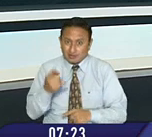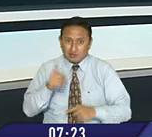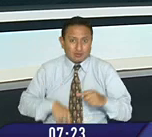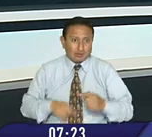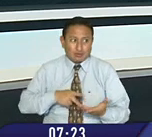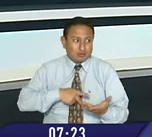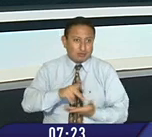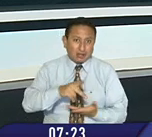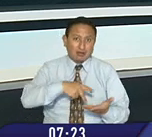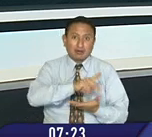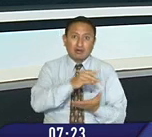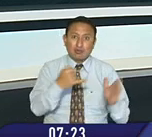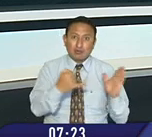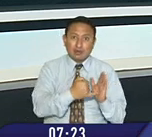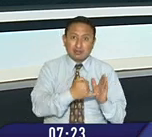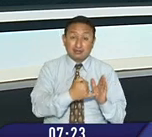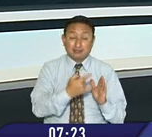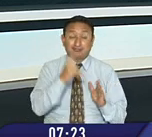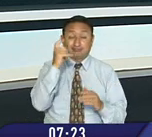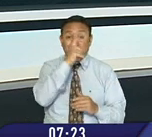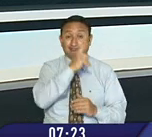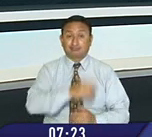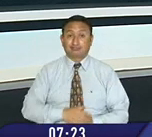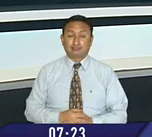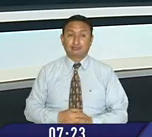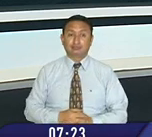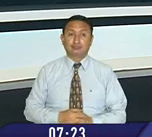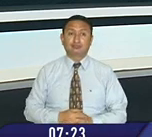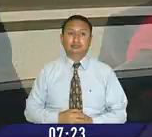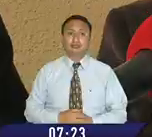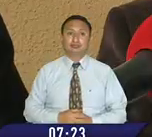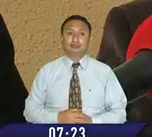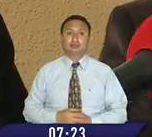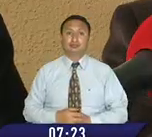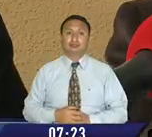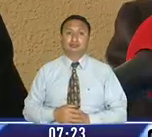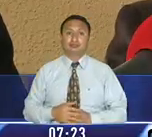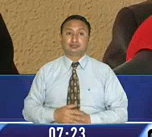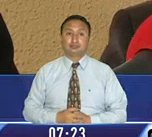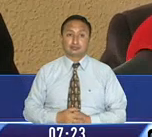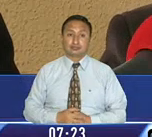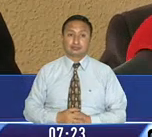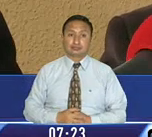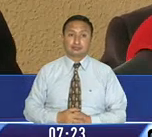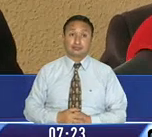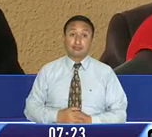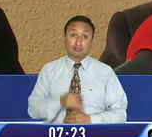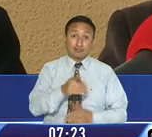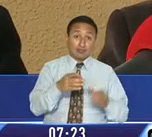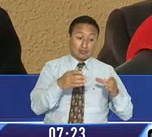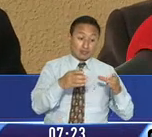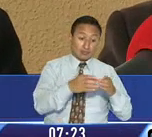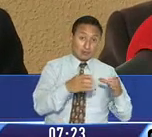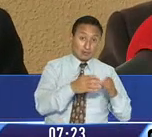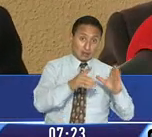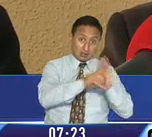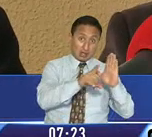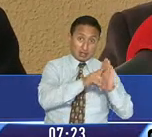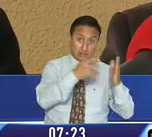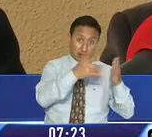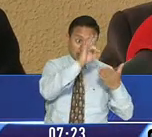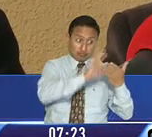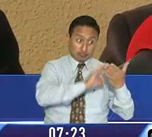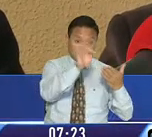complica el pago de salarios e impuestos. Siendo una unidad legal y teniendo